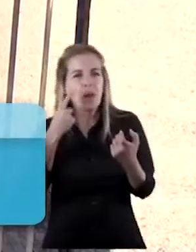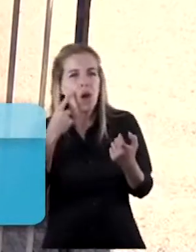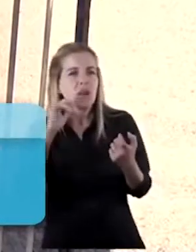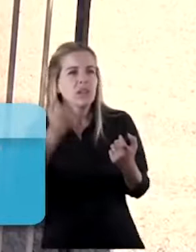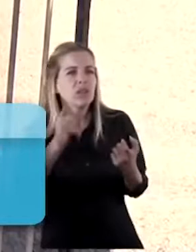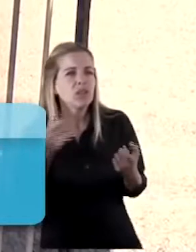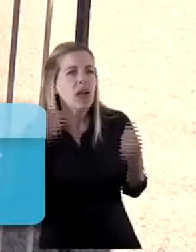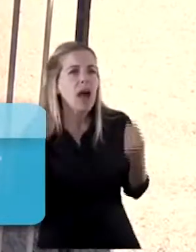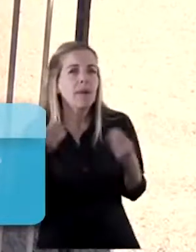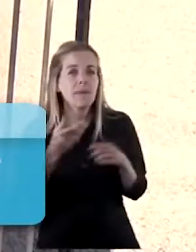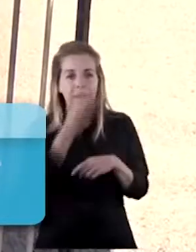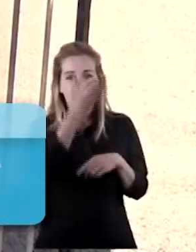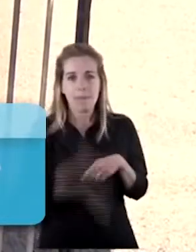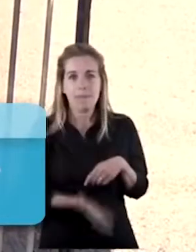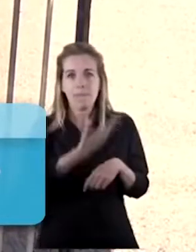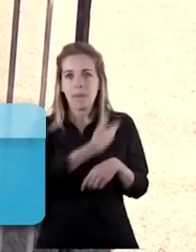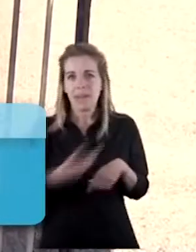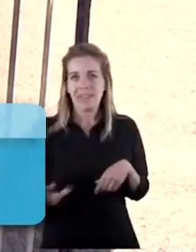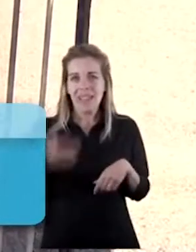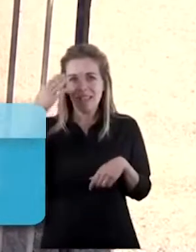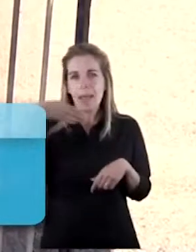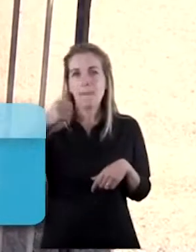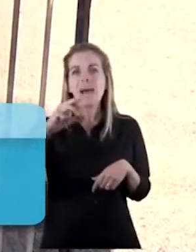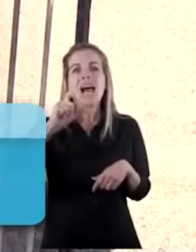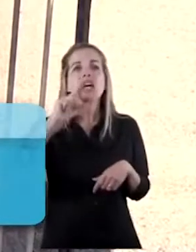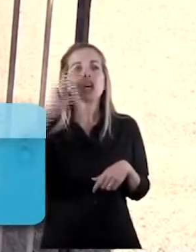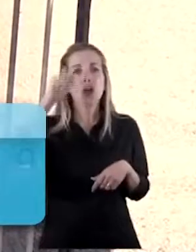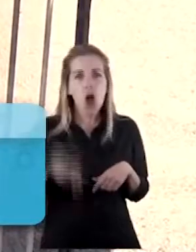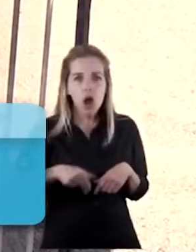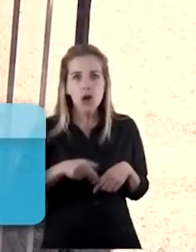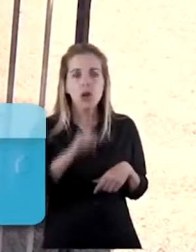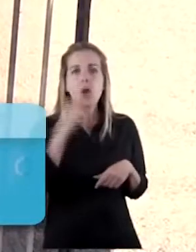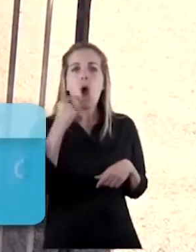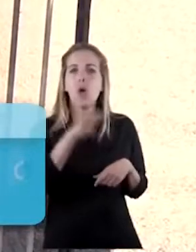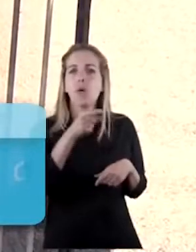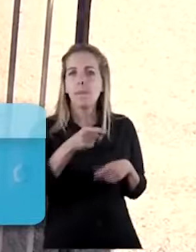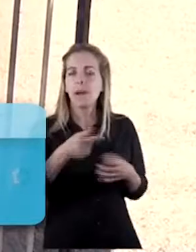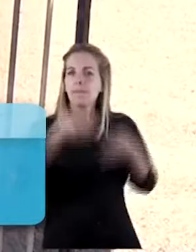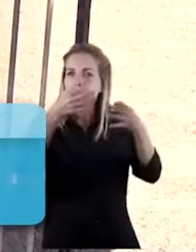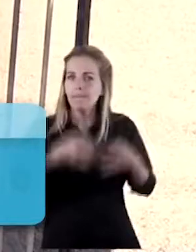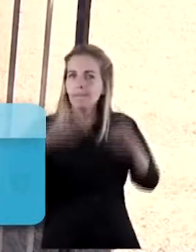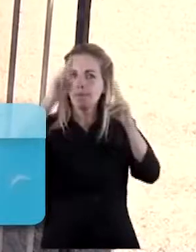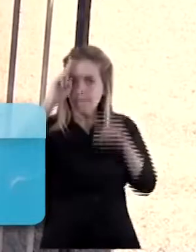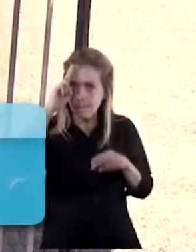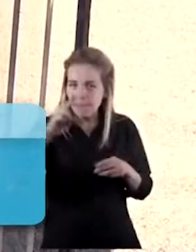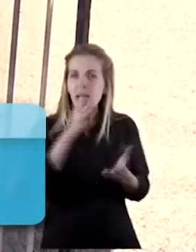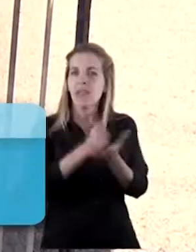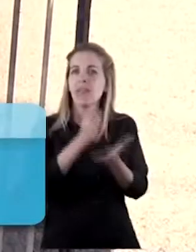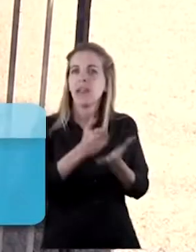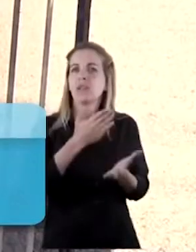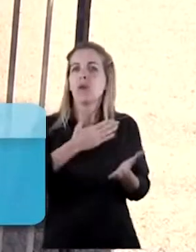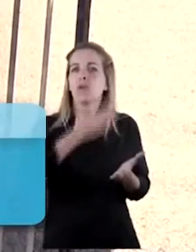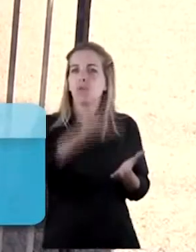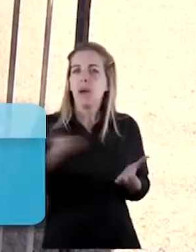en el presidente Macron, que es un hombre con quien nos une una visión humanista de la política, una